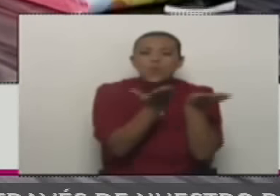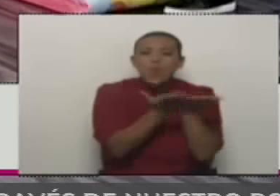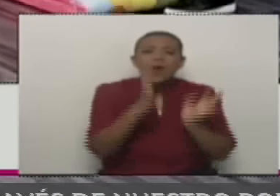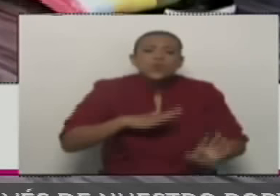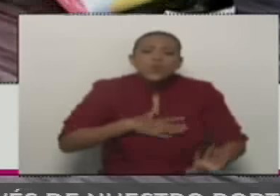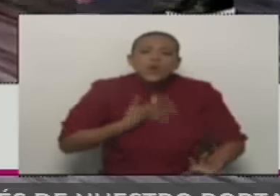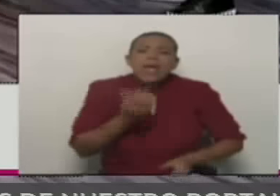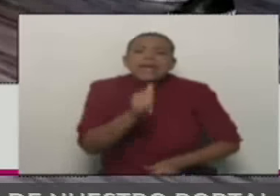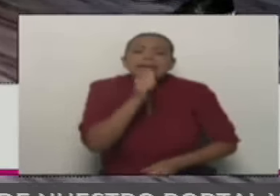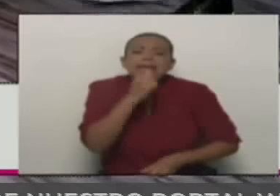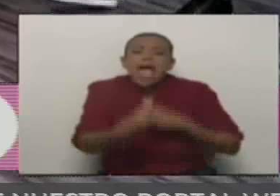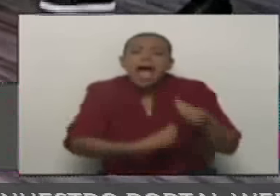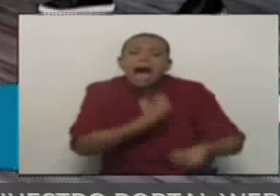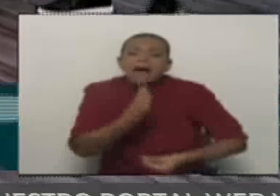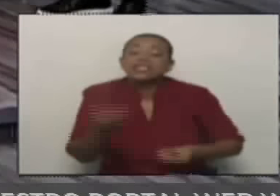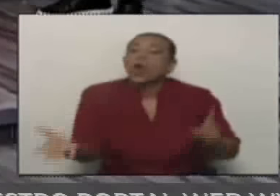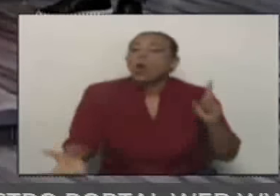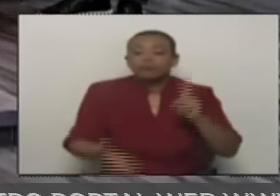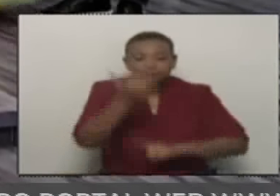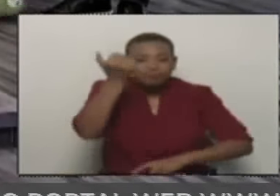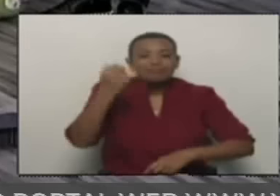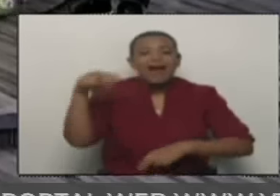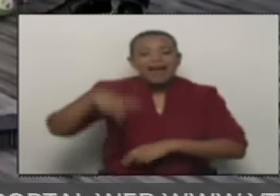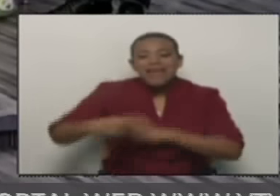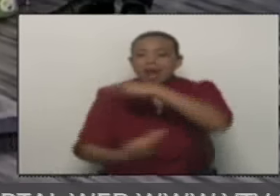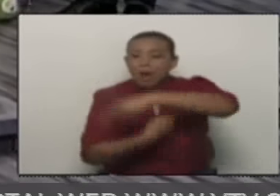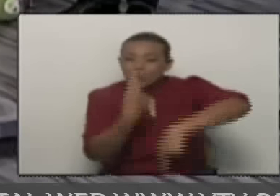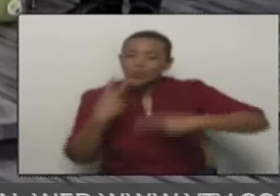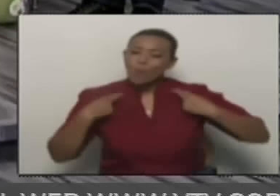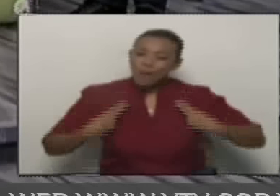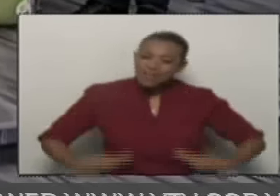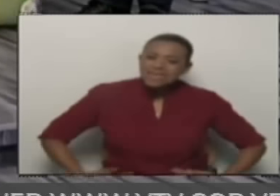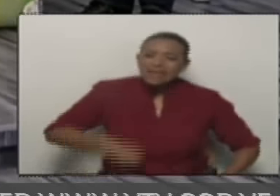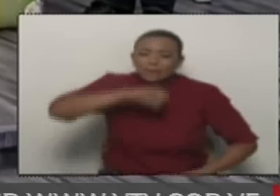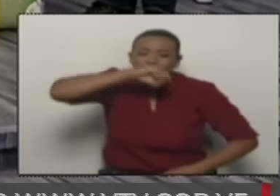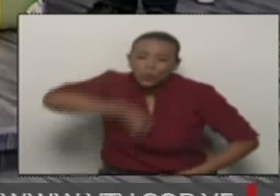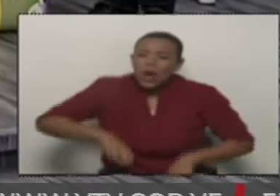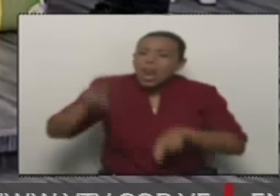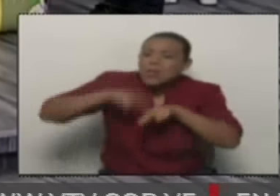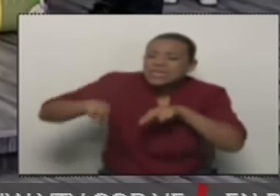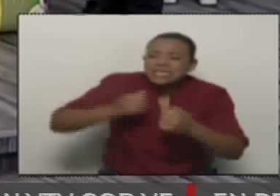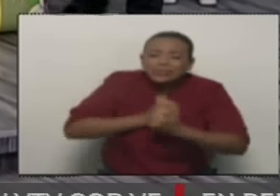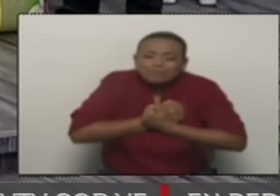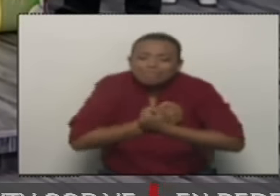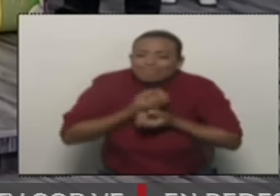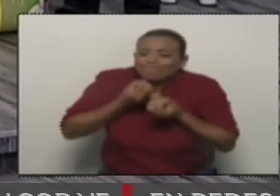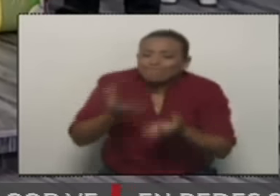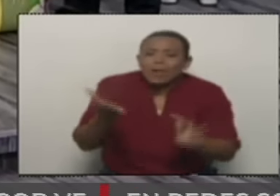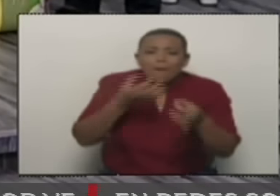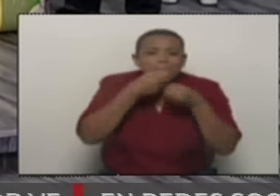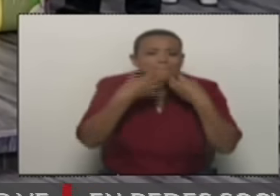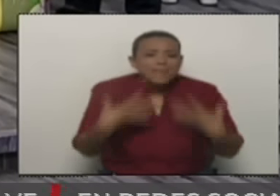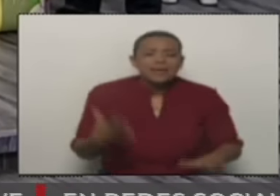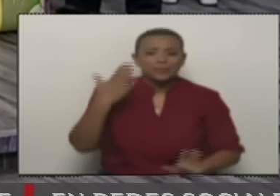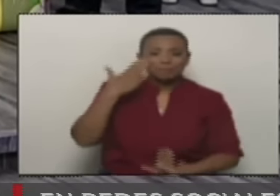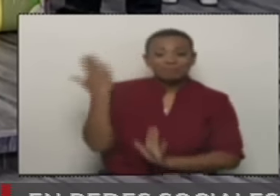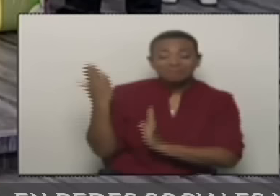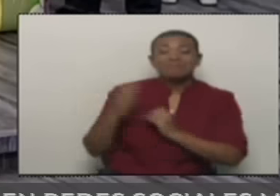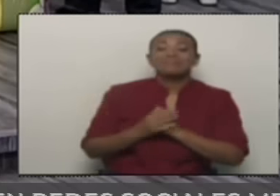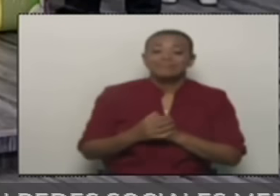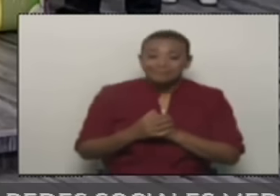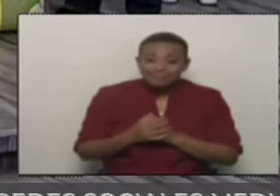hacer esto? Esto solo es posible en revolución. Una revolución humanista que ame a sus niños, a sus niñas. Una belleza, Héctor. Sí, ¿ah? Siento.